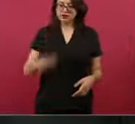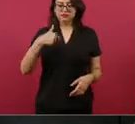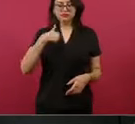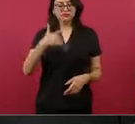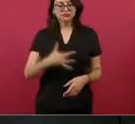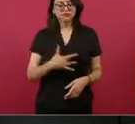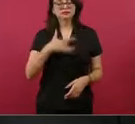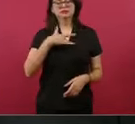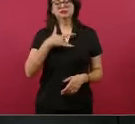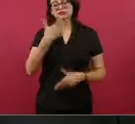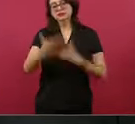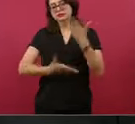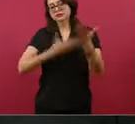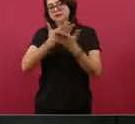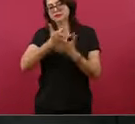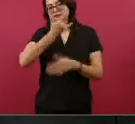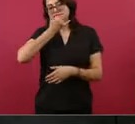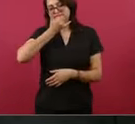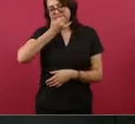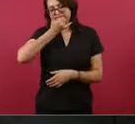a los dueños de los medios de